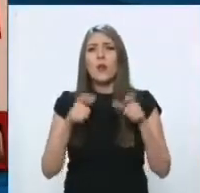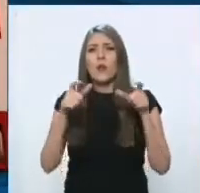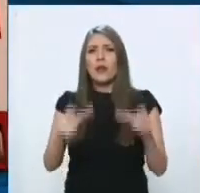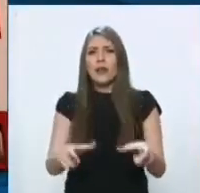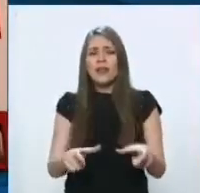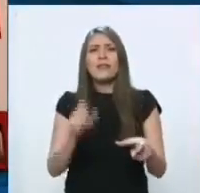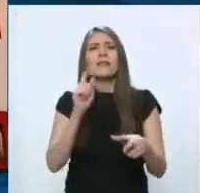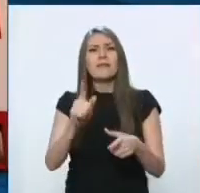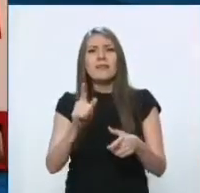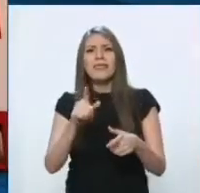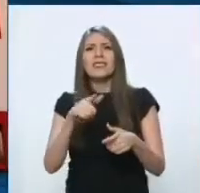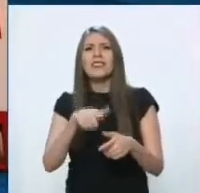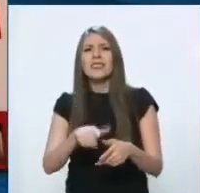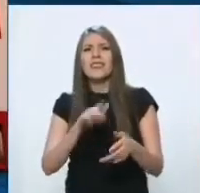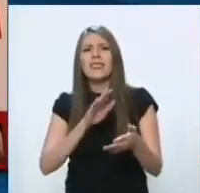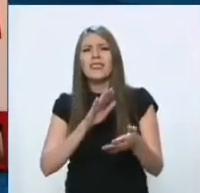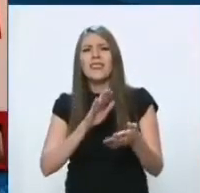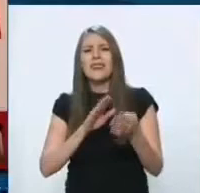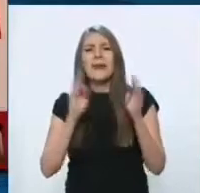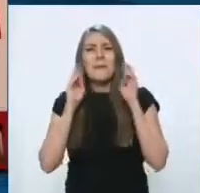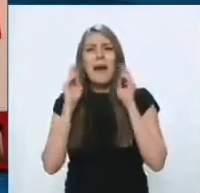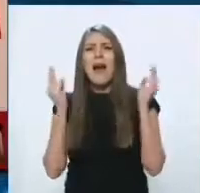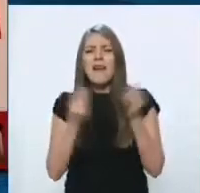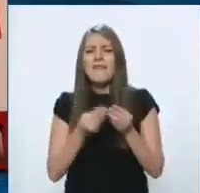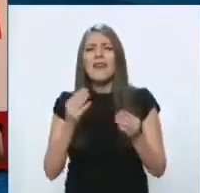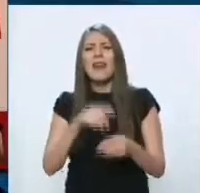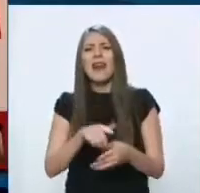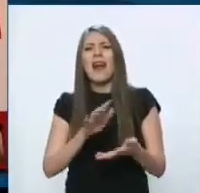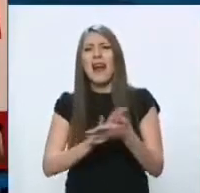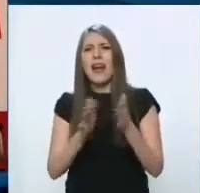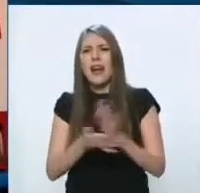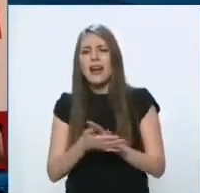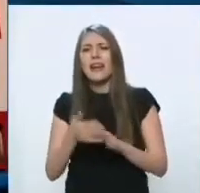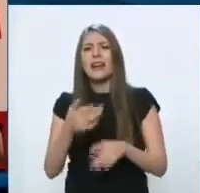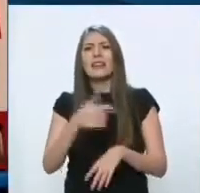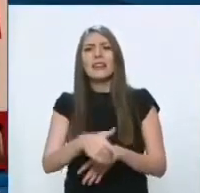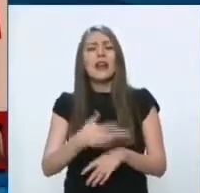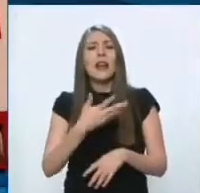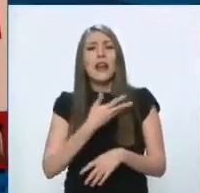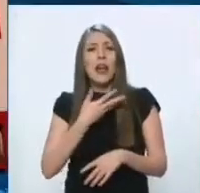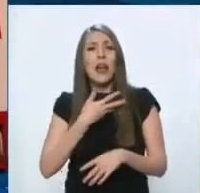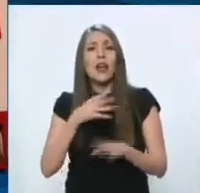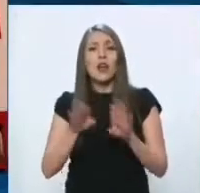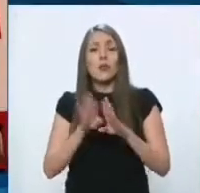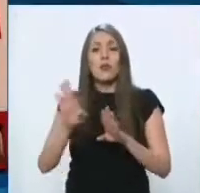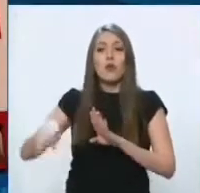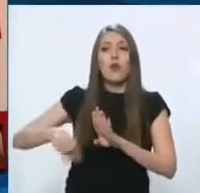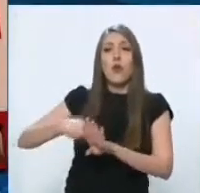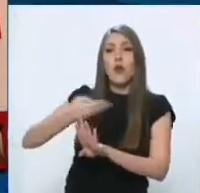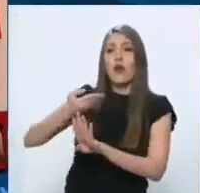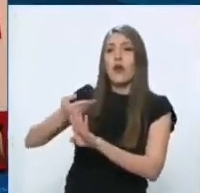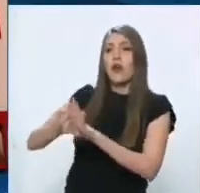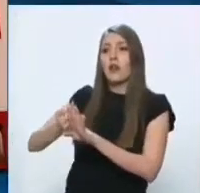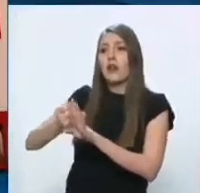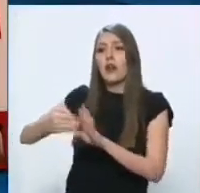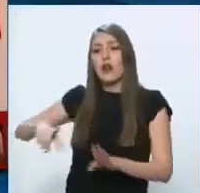los cárteles, que yo creo que no deberíamos de pensar que van en contra de funcionarios de gobierno. En realidad van contra todo el país, van